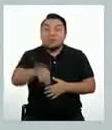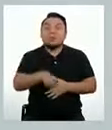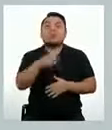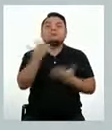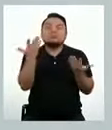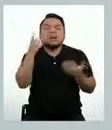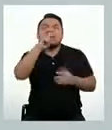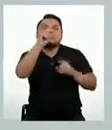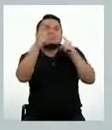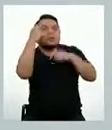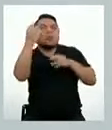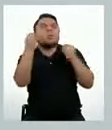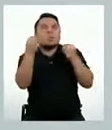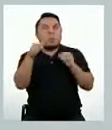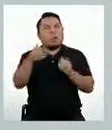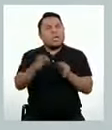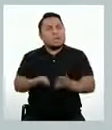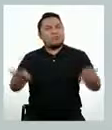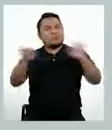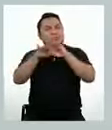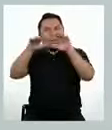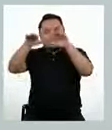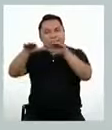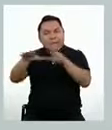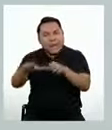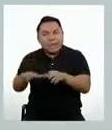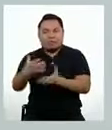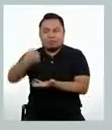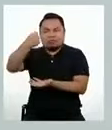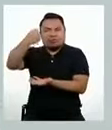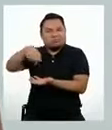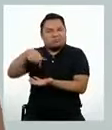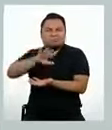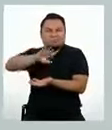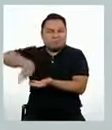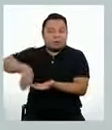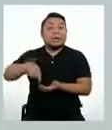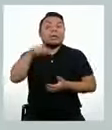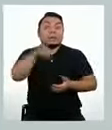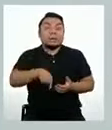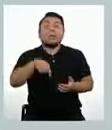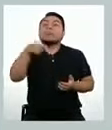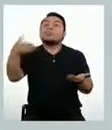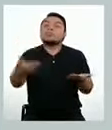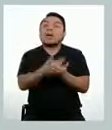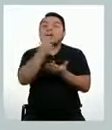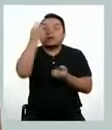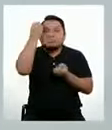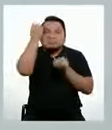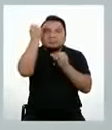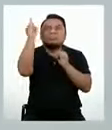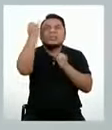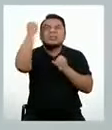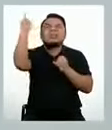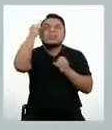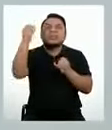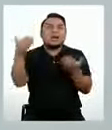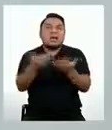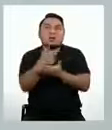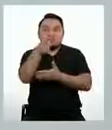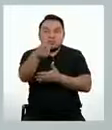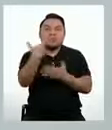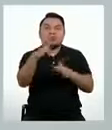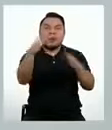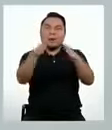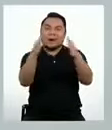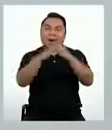qué es importante la reducción del plástico y al final de nuestras 2 semanas propondremos nuevas ideas y actividades para vivir mejor